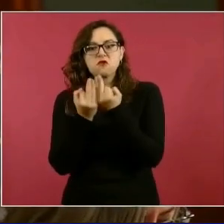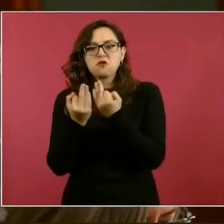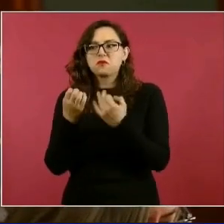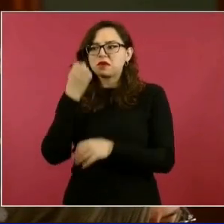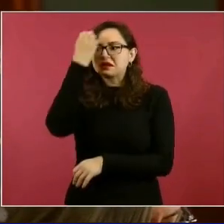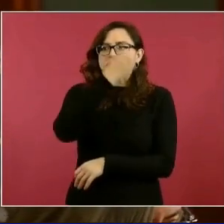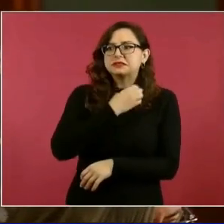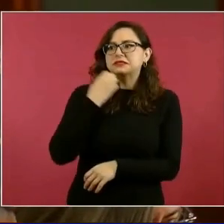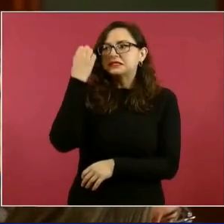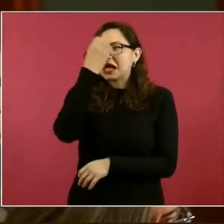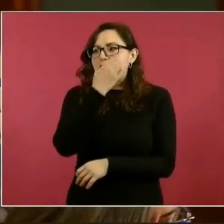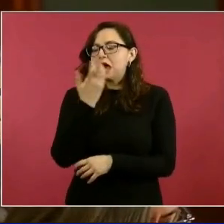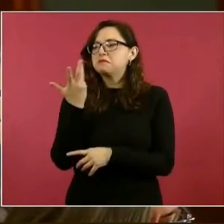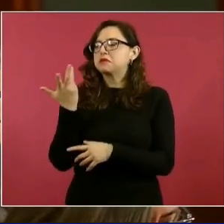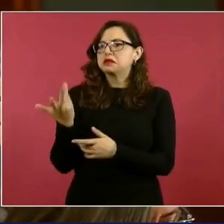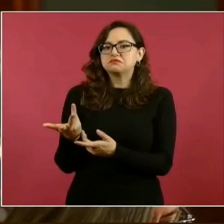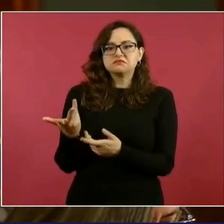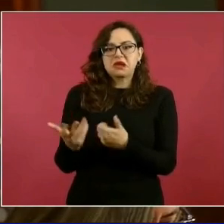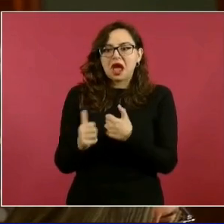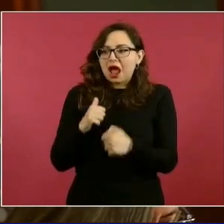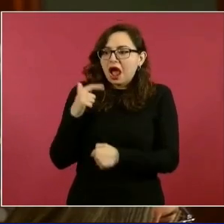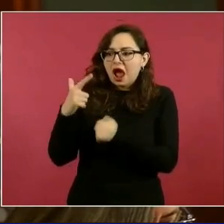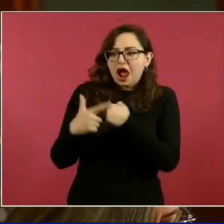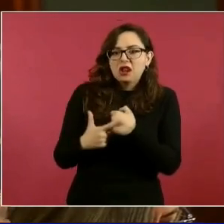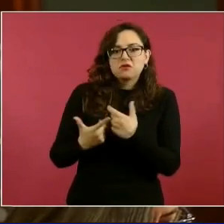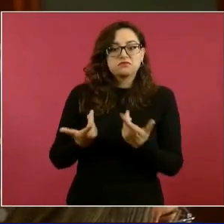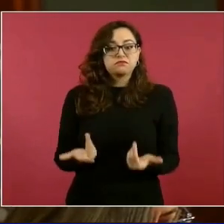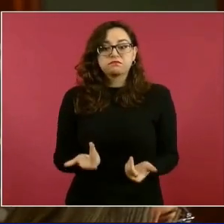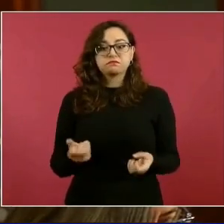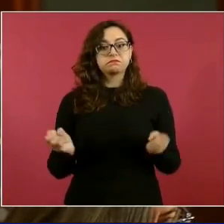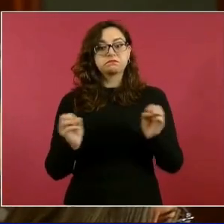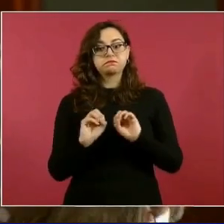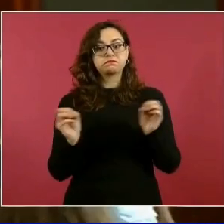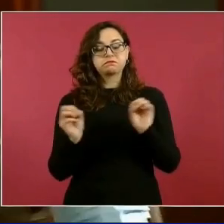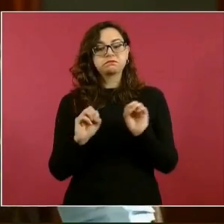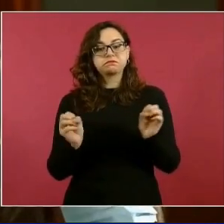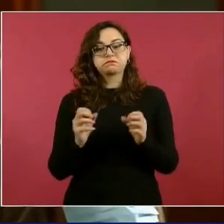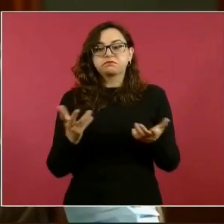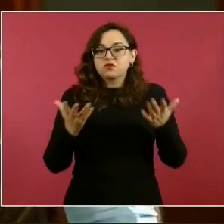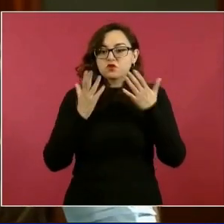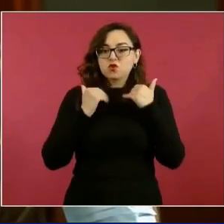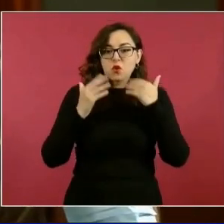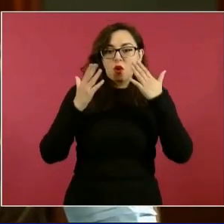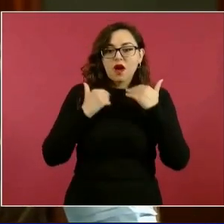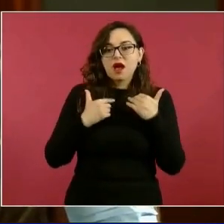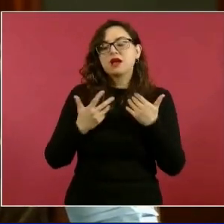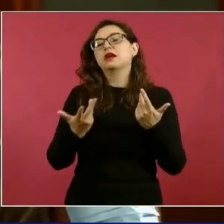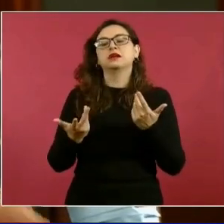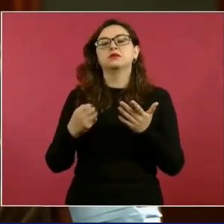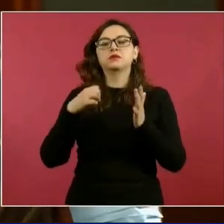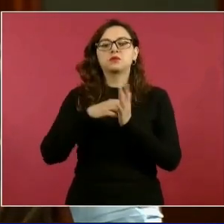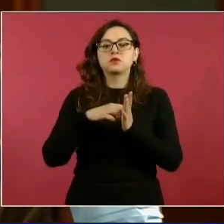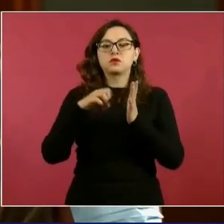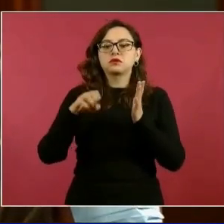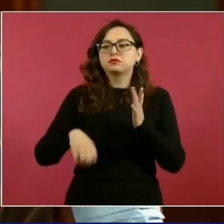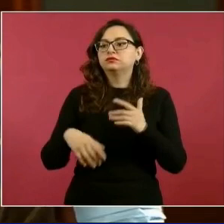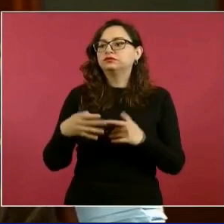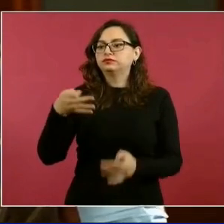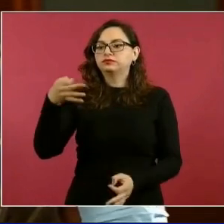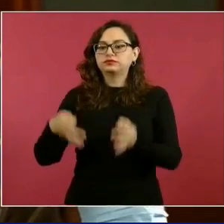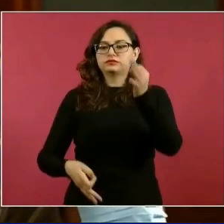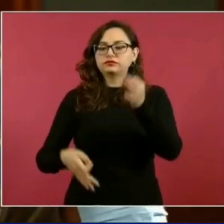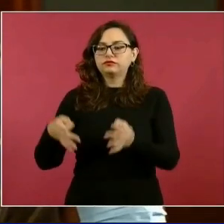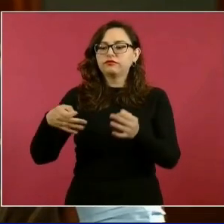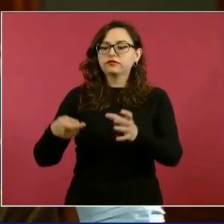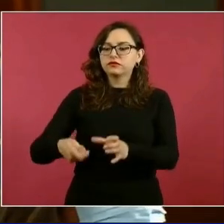cada juez cuántas sentencias les han revocado de sus sentencias un tribunal